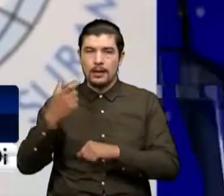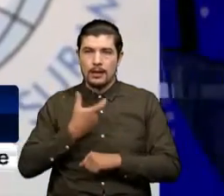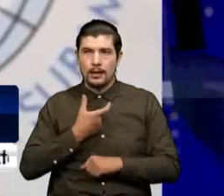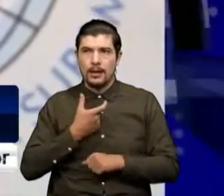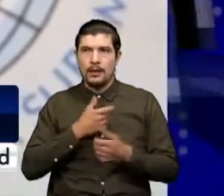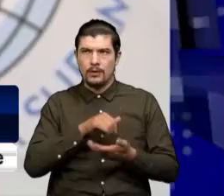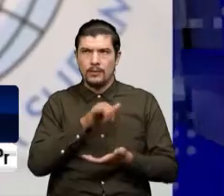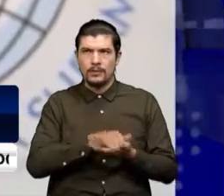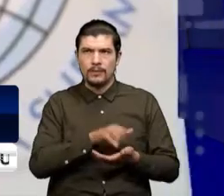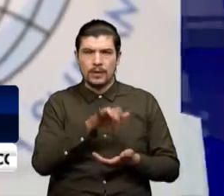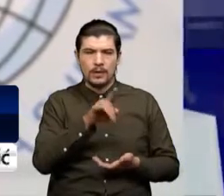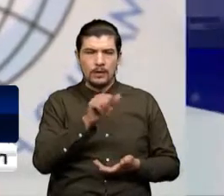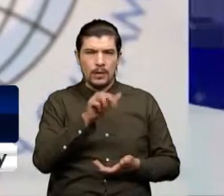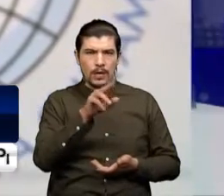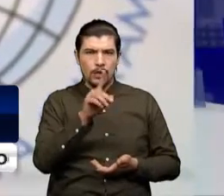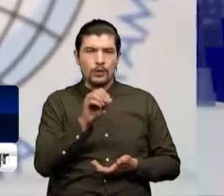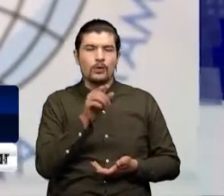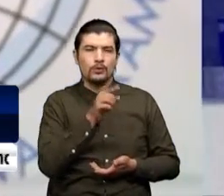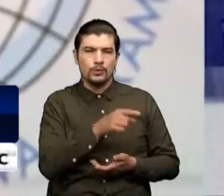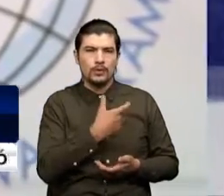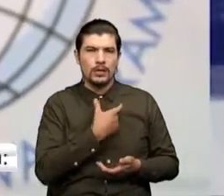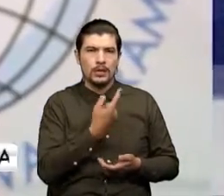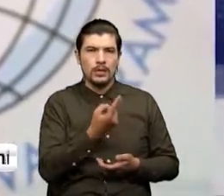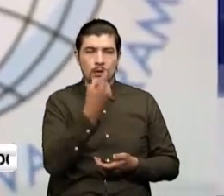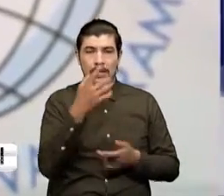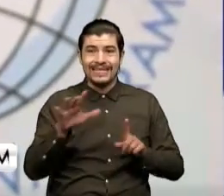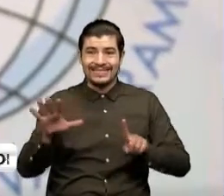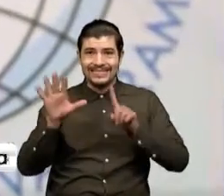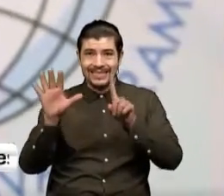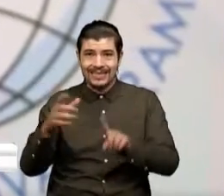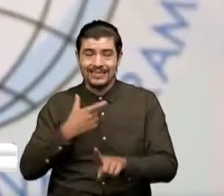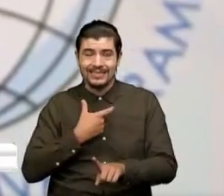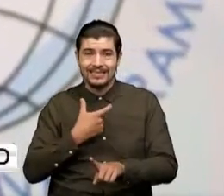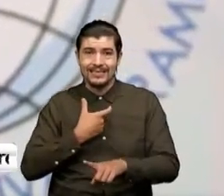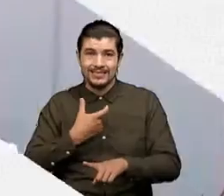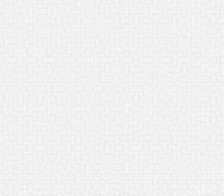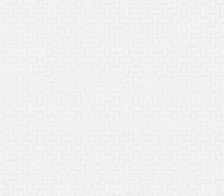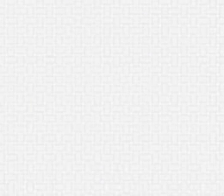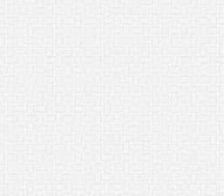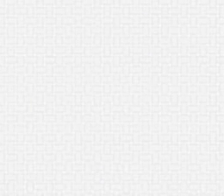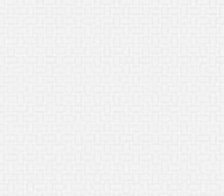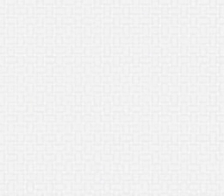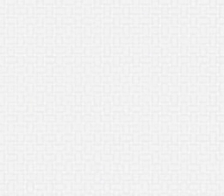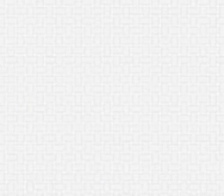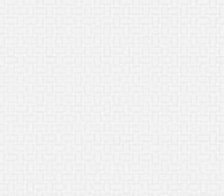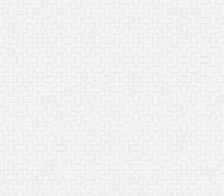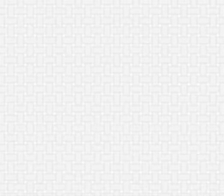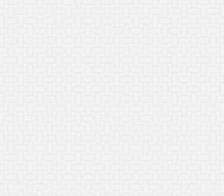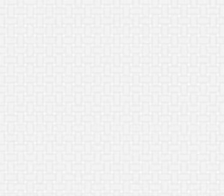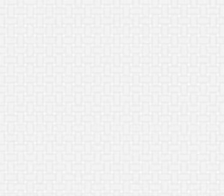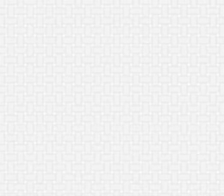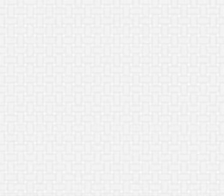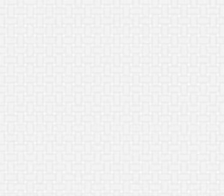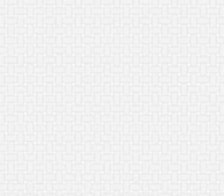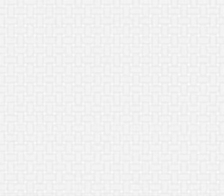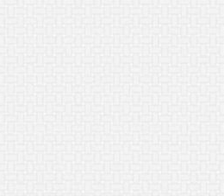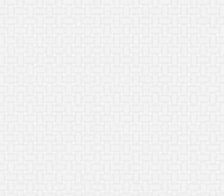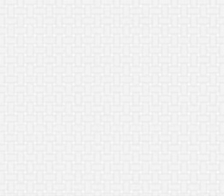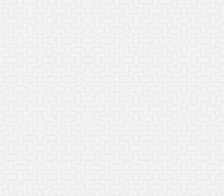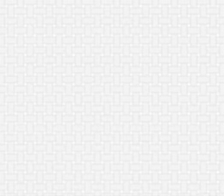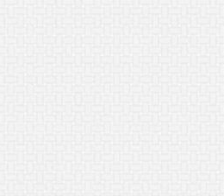1. En total, 6 preseas en el ciclismo para Santander en los Juegos Sudamericanos de Cochabamba, Bolivia. Canaltro.com